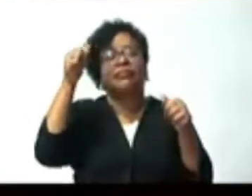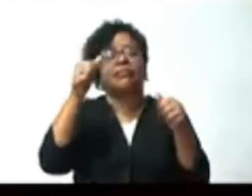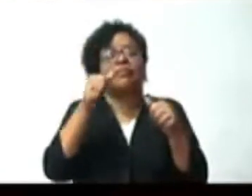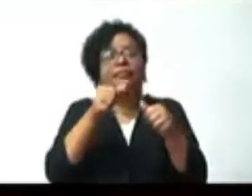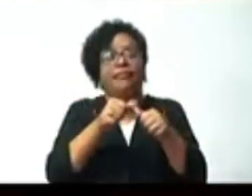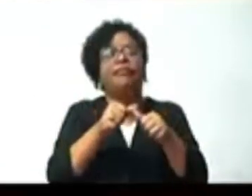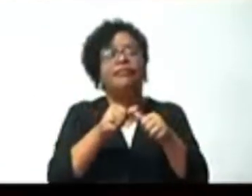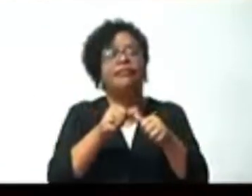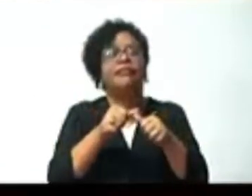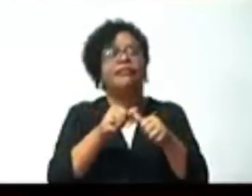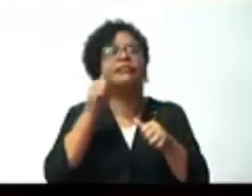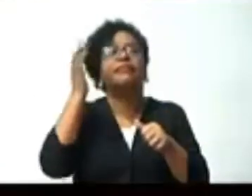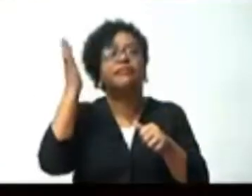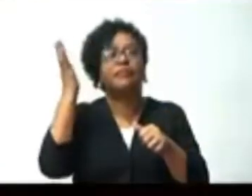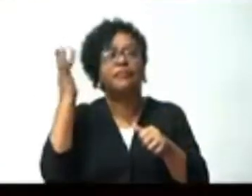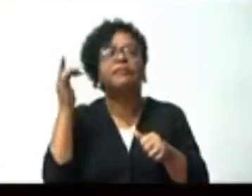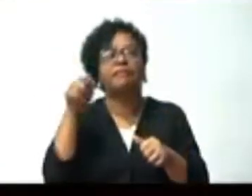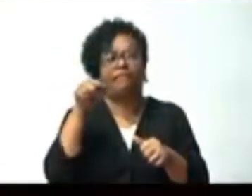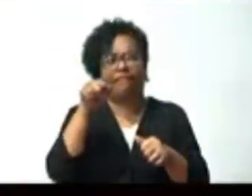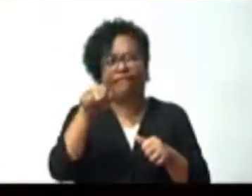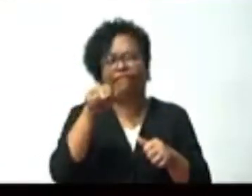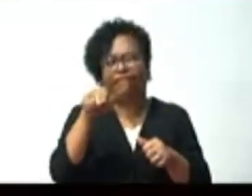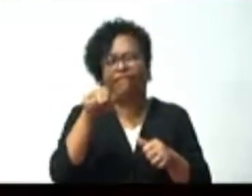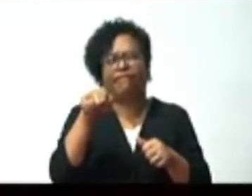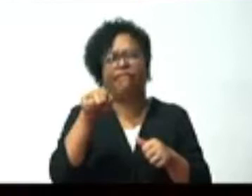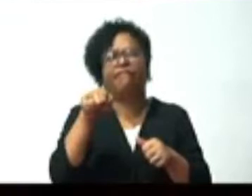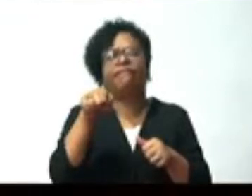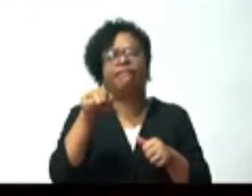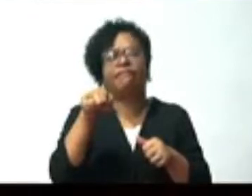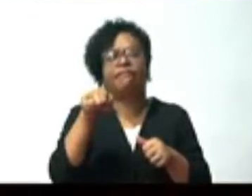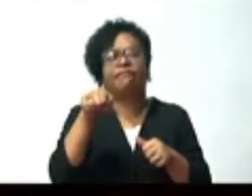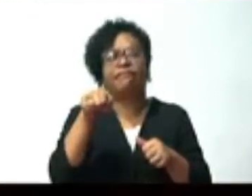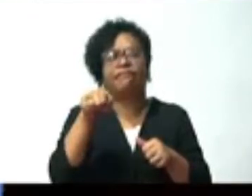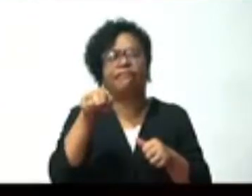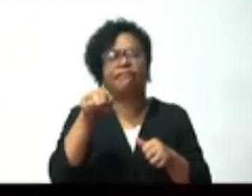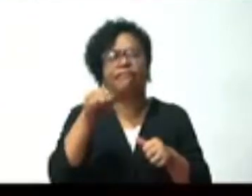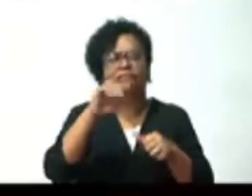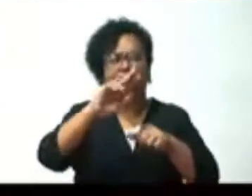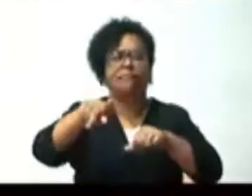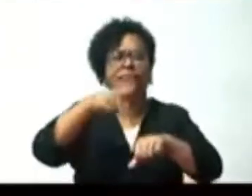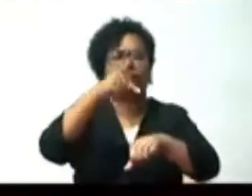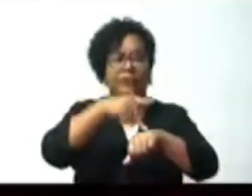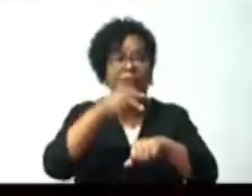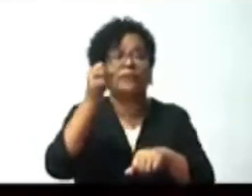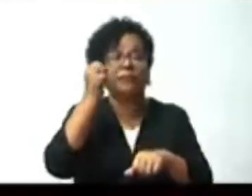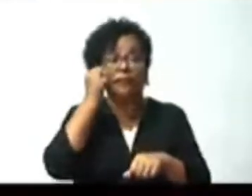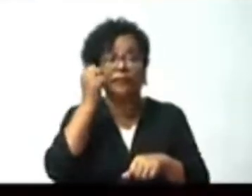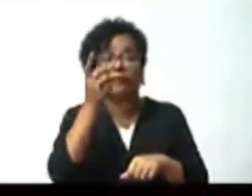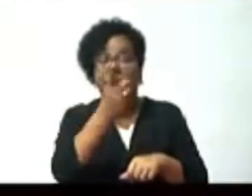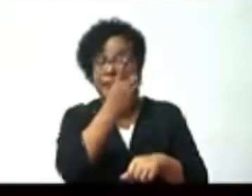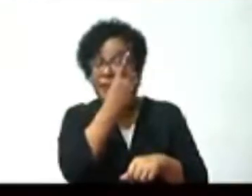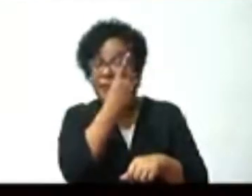porque le dio a la provincia de Santo Domingo, sobre todo al municipio